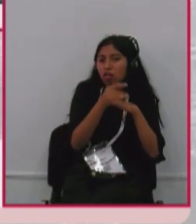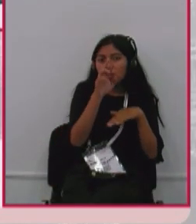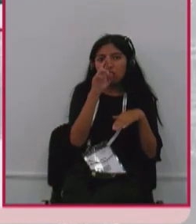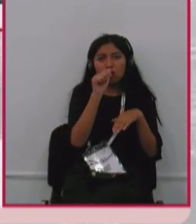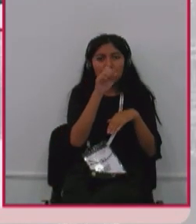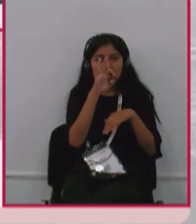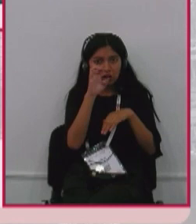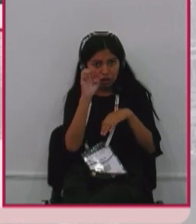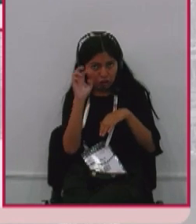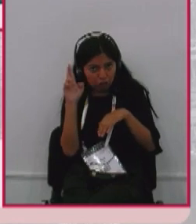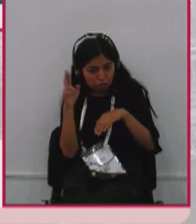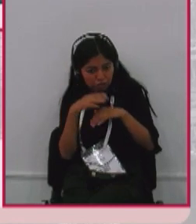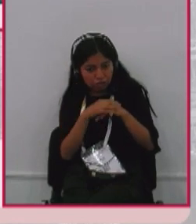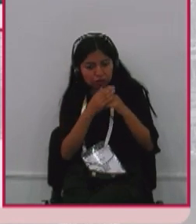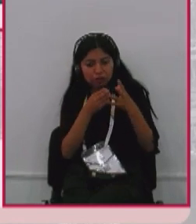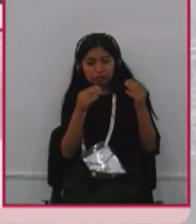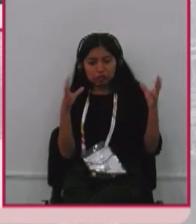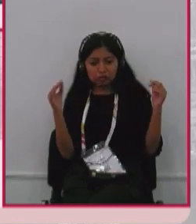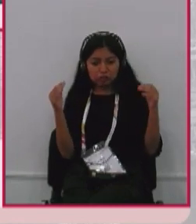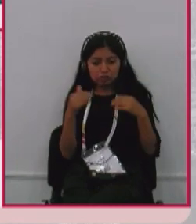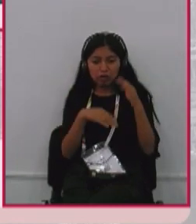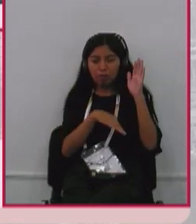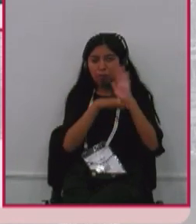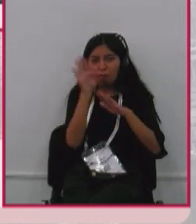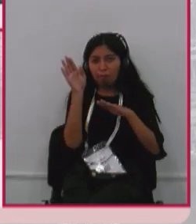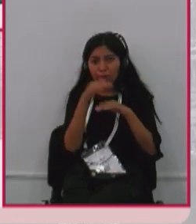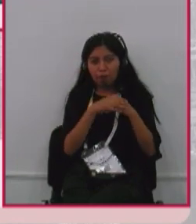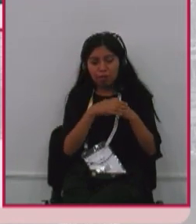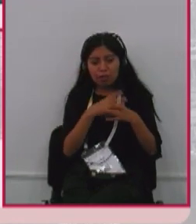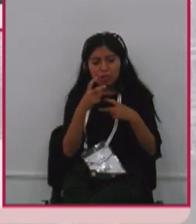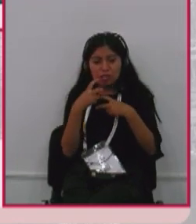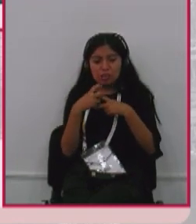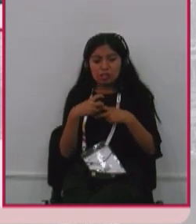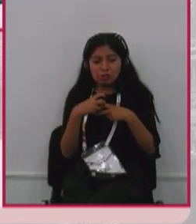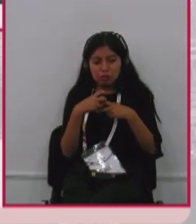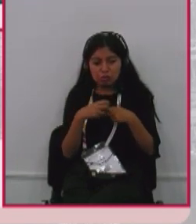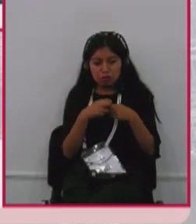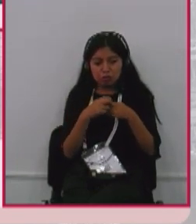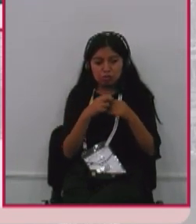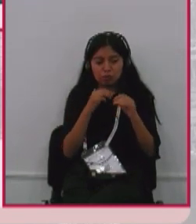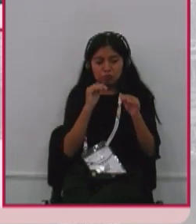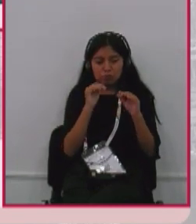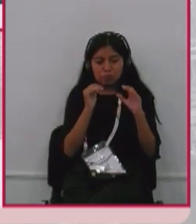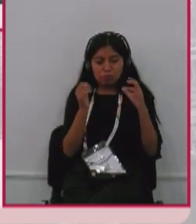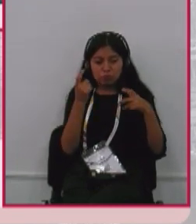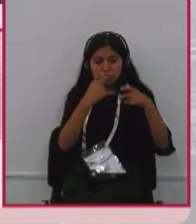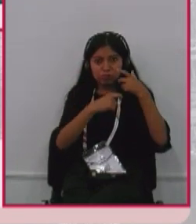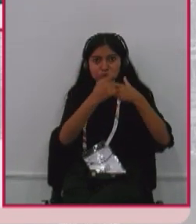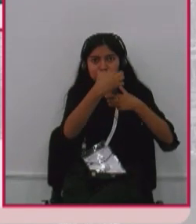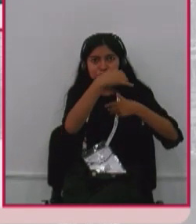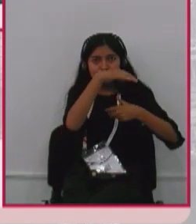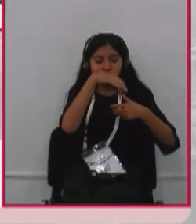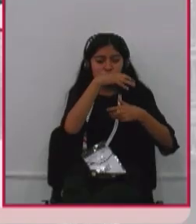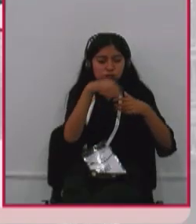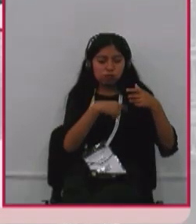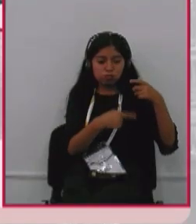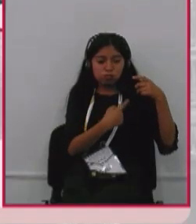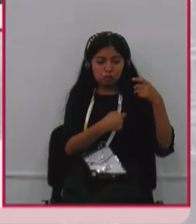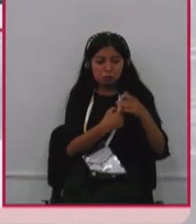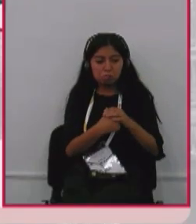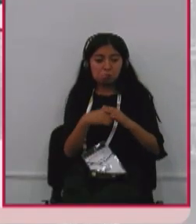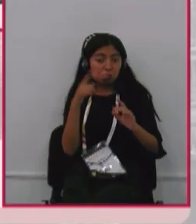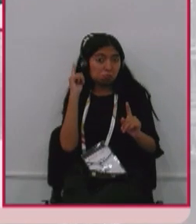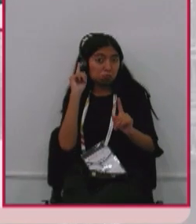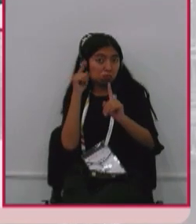plantas procesan un gran tratamiento, gran volumen de celdas, gran volumen de flujo. Entonces el desafío y uno de los últimos desarrollos que hicimos